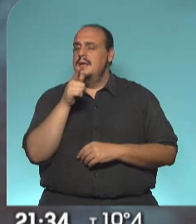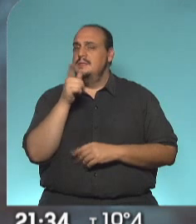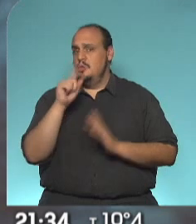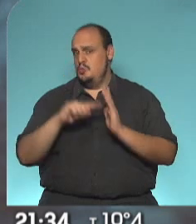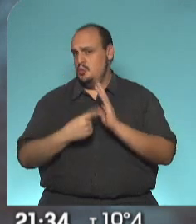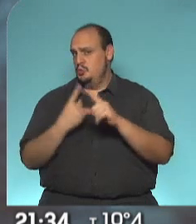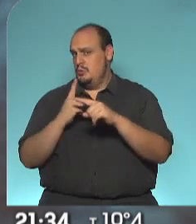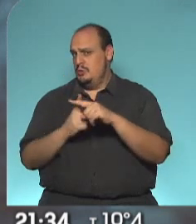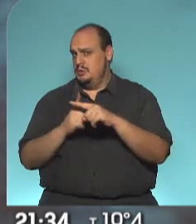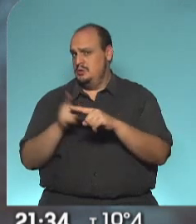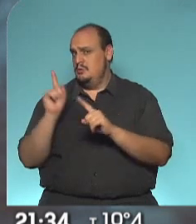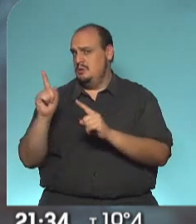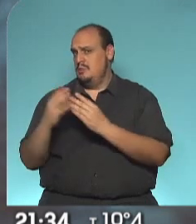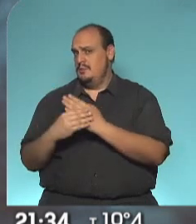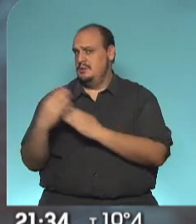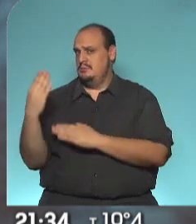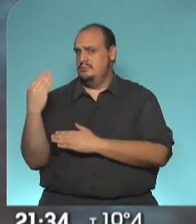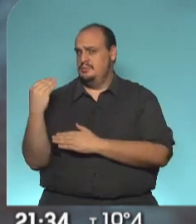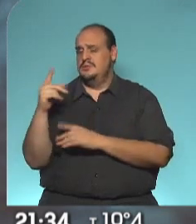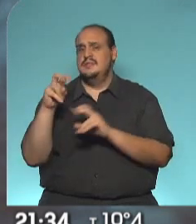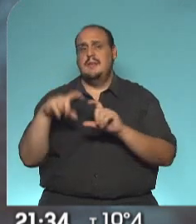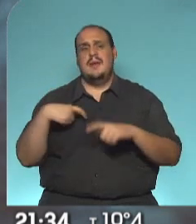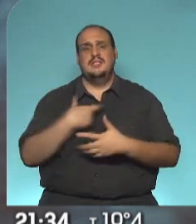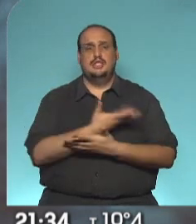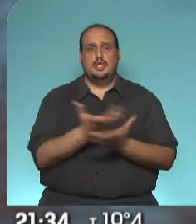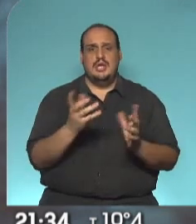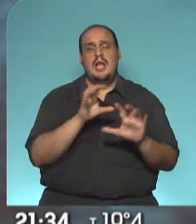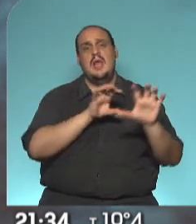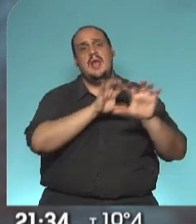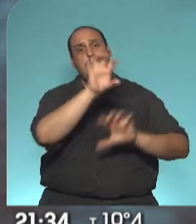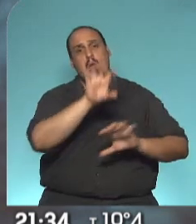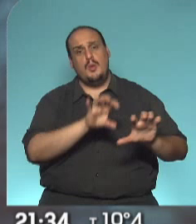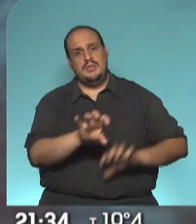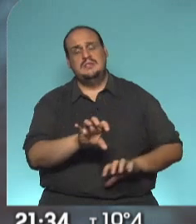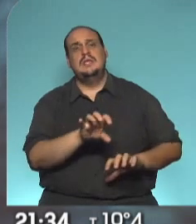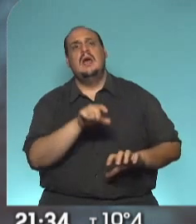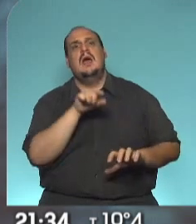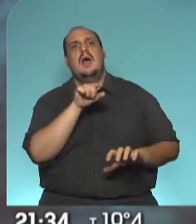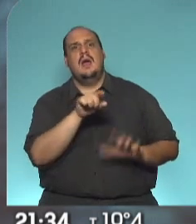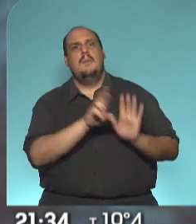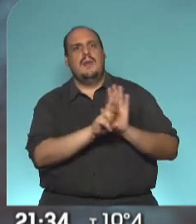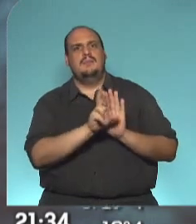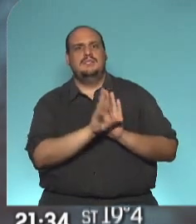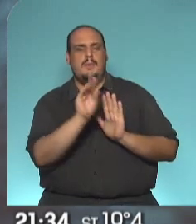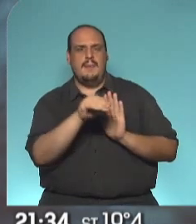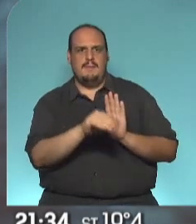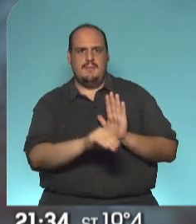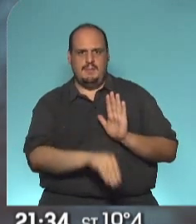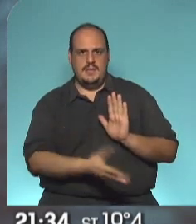escuche que dentro de lo social y en provincias se va a habilitar mucho más porque inclusive